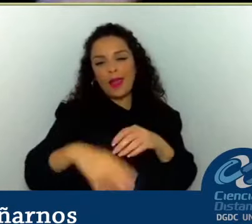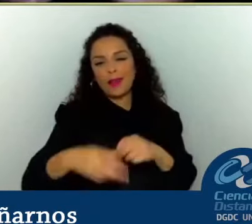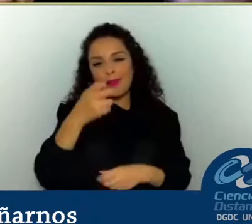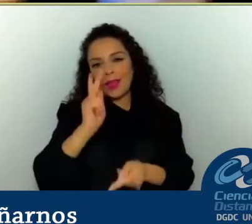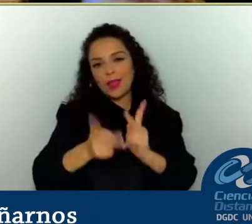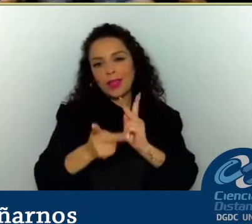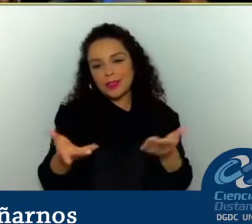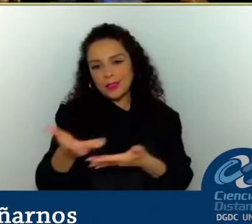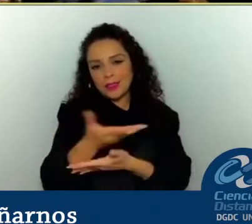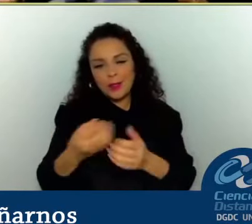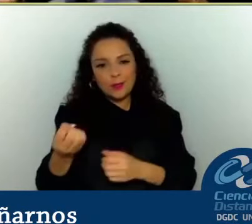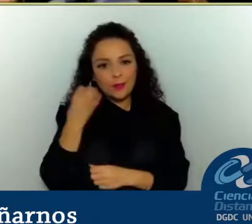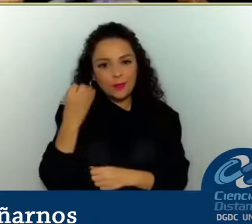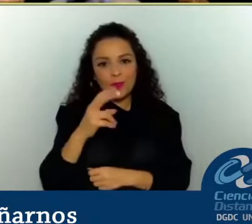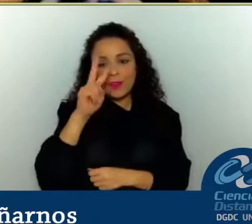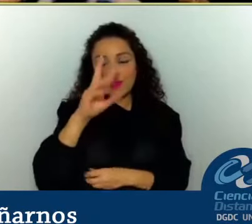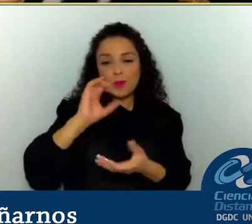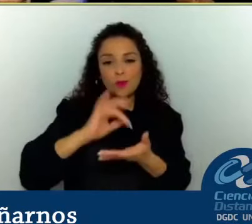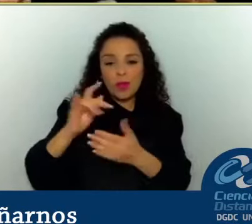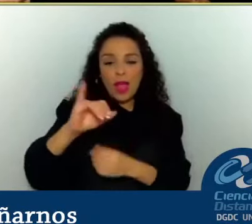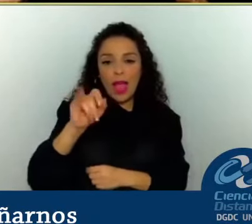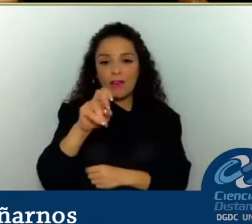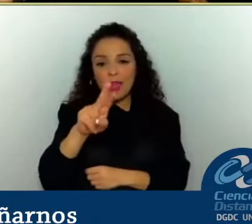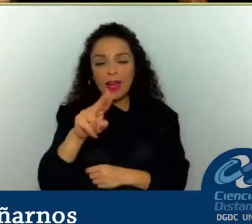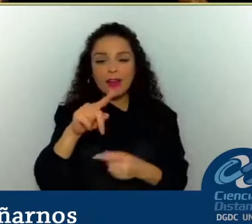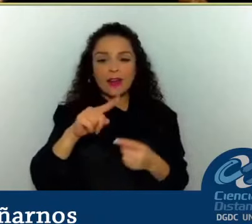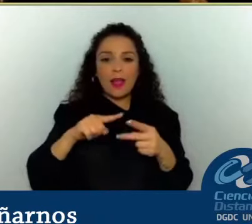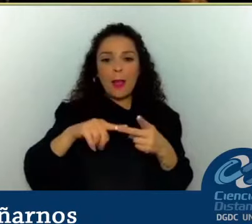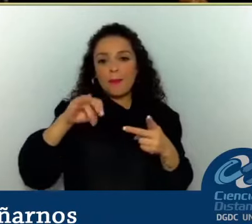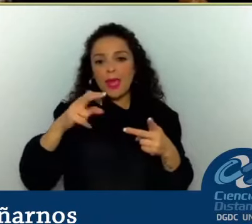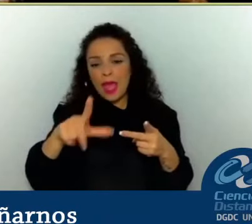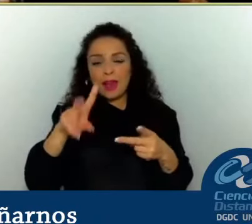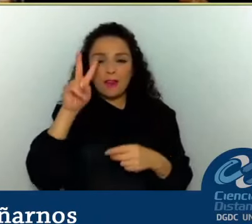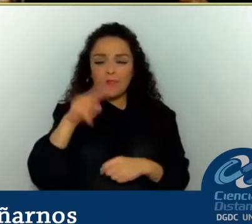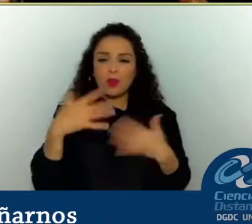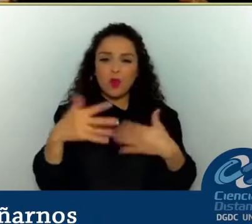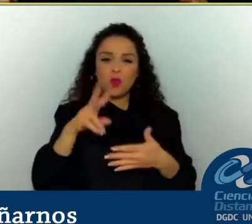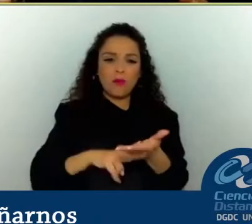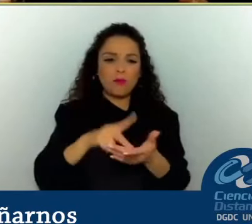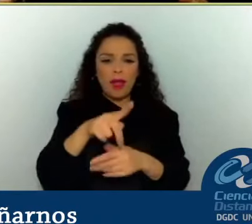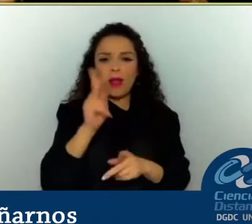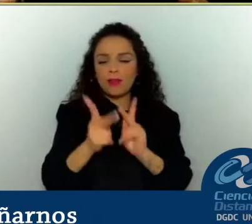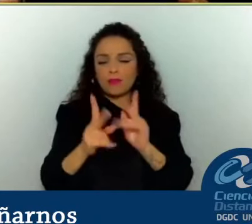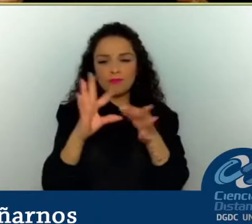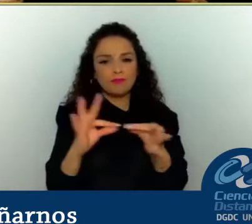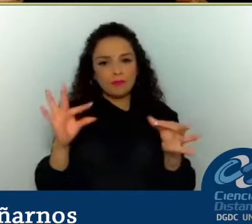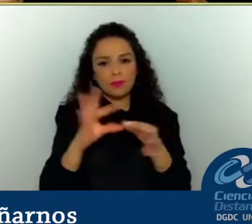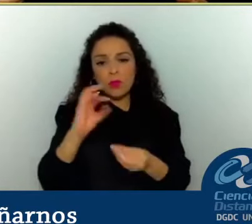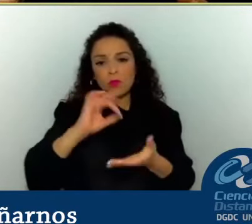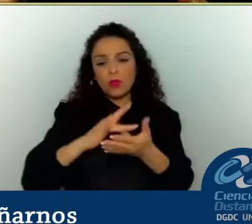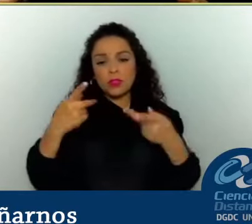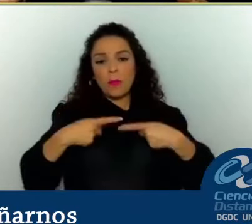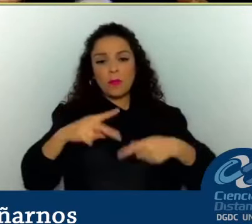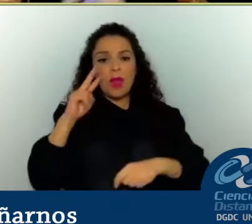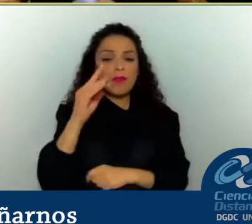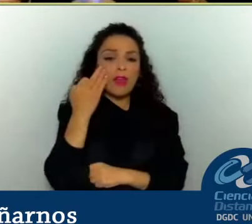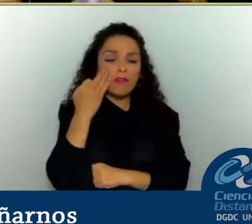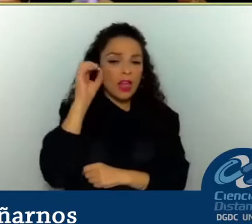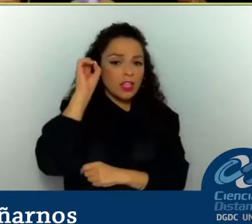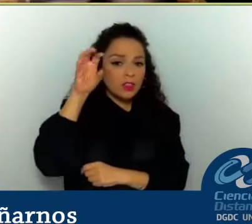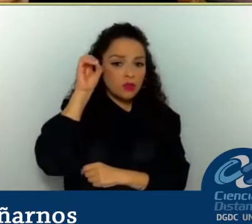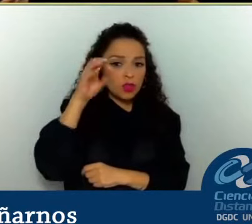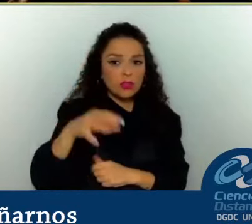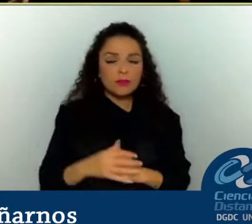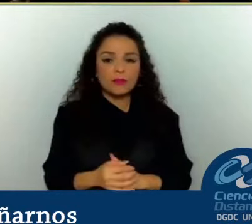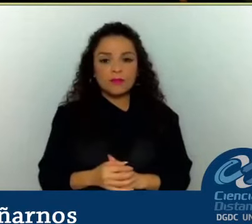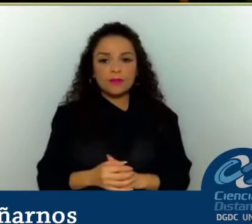una enriquecedora plática y les agradezco muchísimo a todas las personas que nos siguieron a través de Facebook Live y